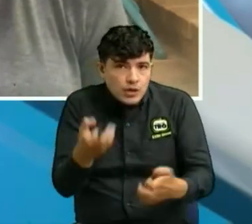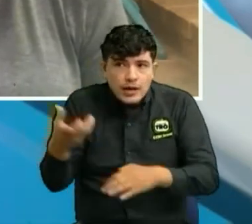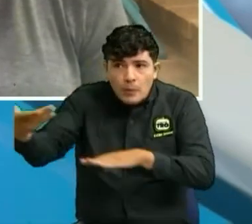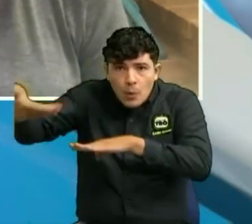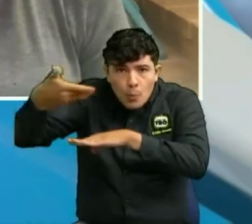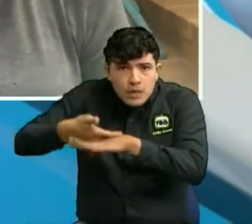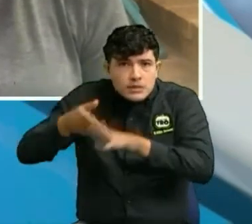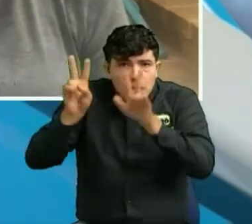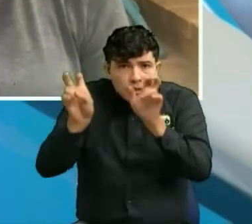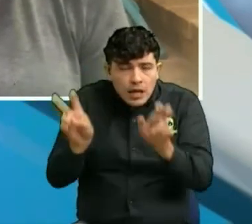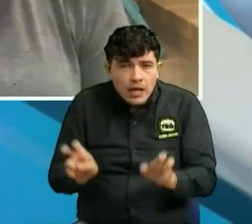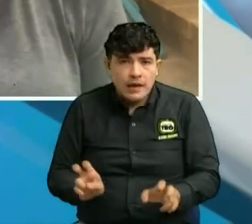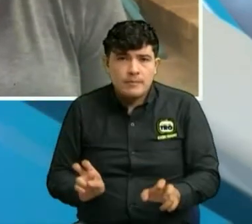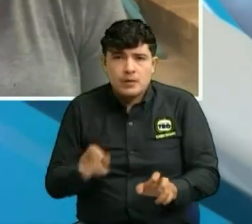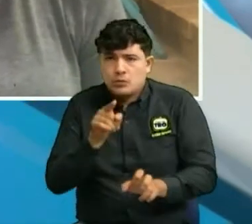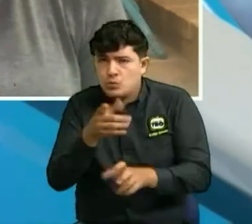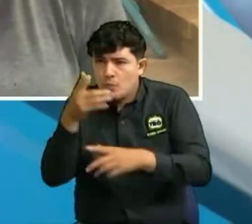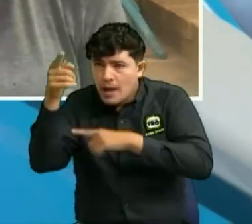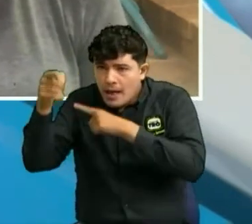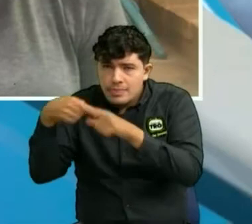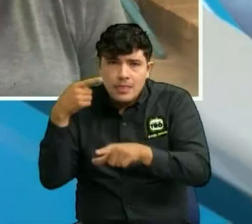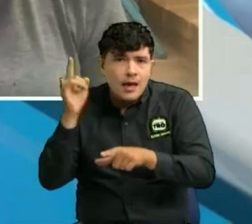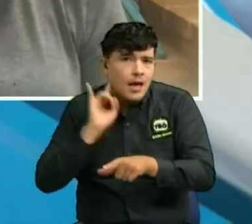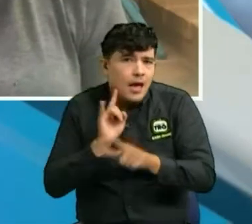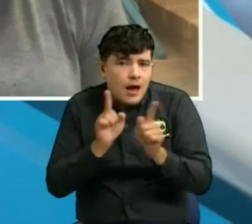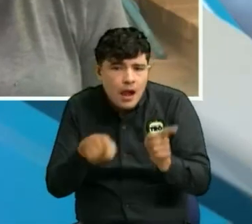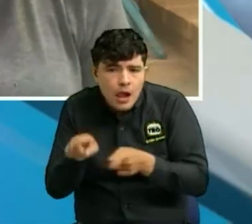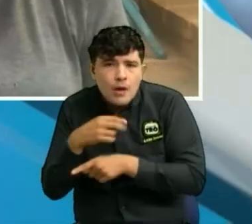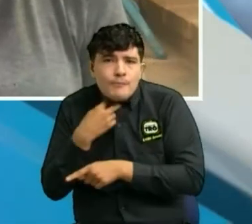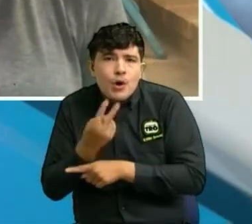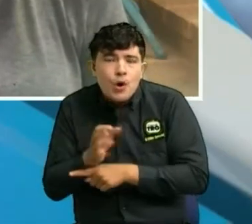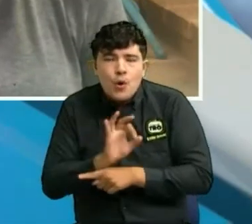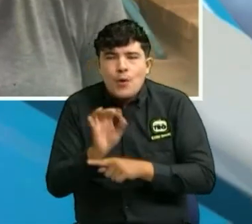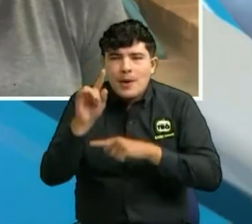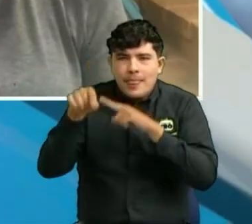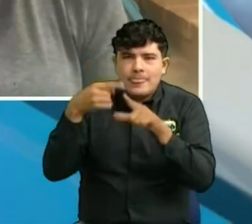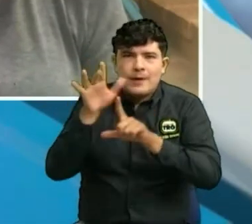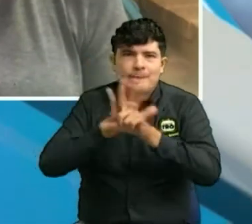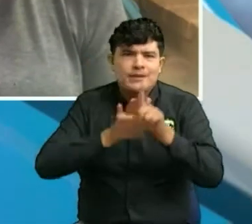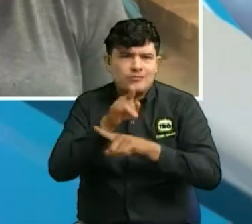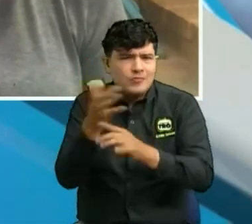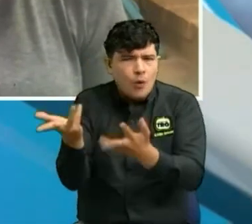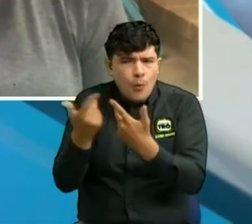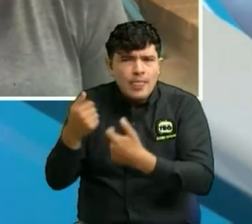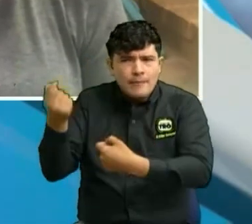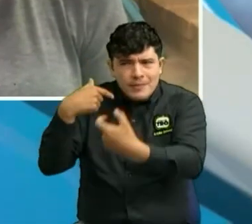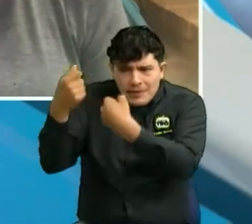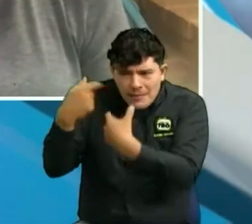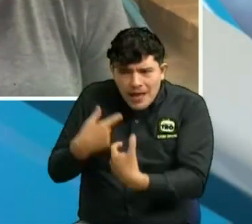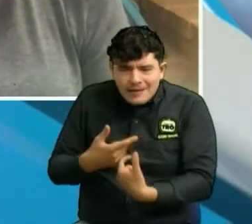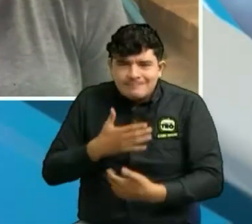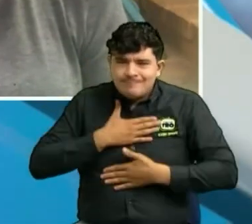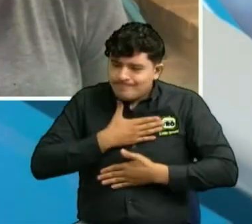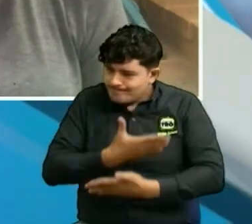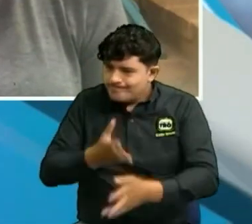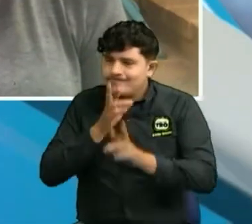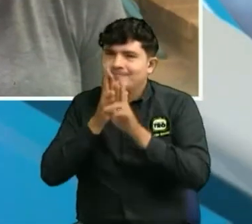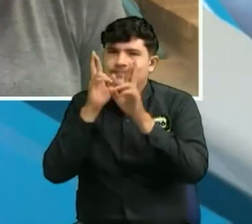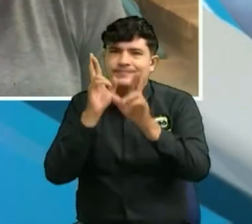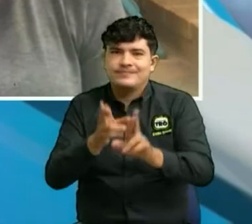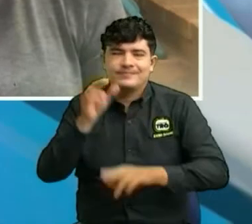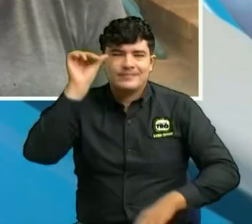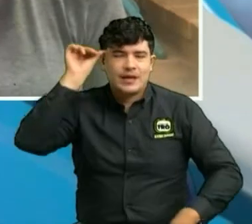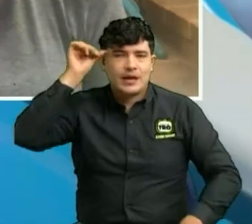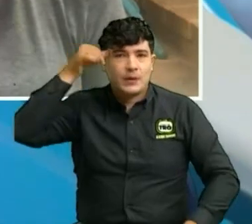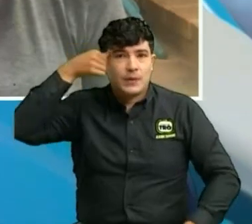sugerir algún tema, si se anima a enviarnos un audio o un video contándonos su inquietud, aquí estaremos prestos a responderlo.